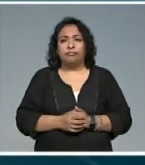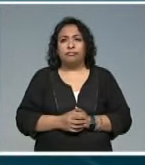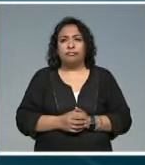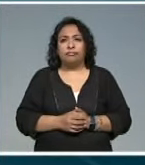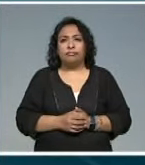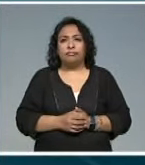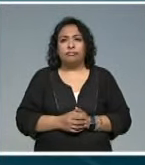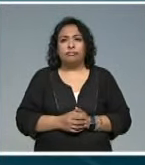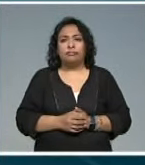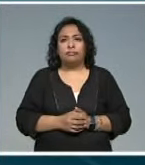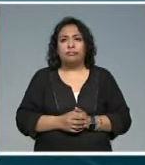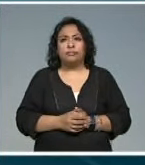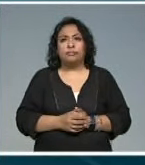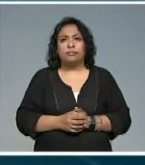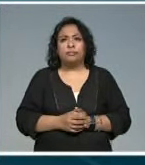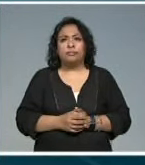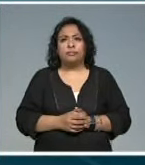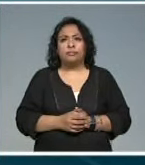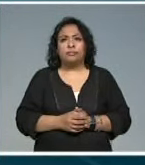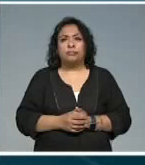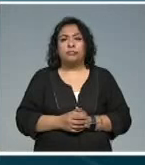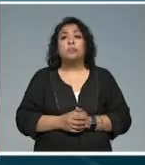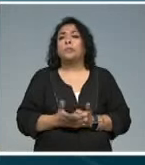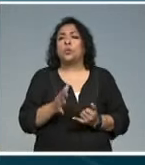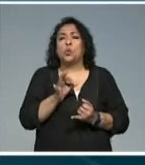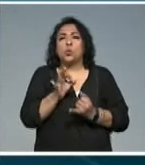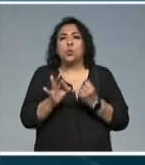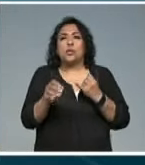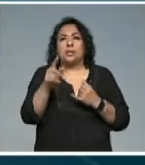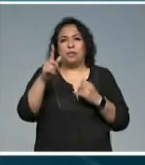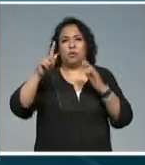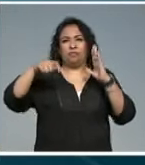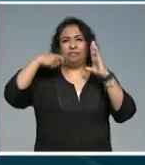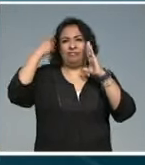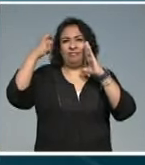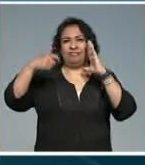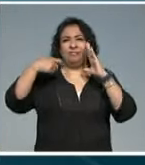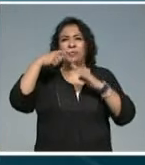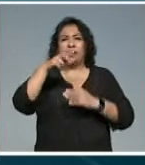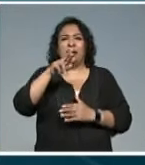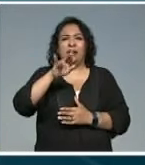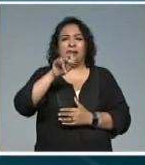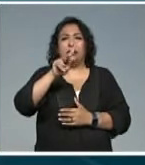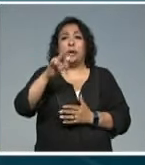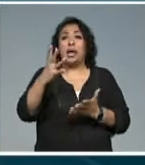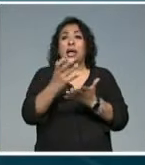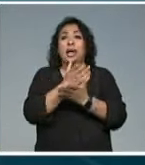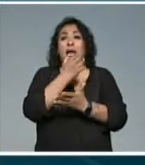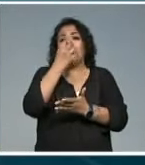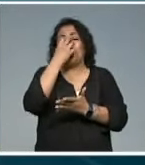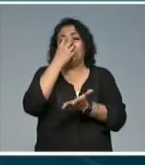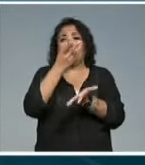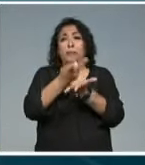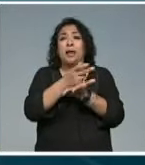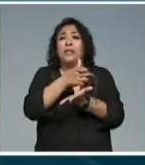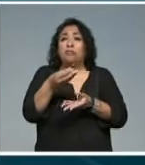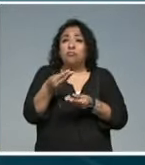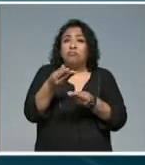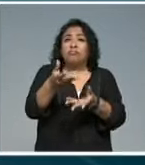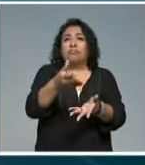hábil y impenetrable. Finalmente, el cineasta camboyano Riti Pa ganó el Oso de Plata a la